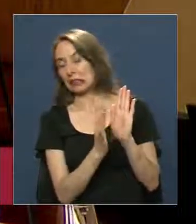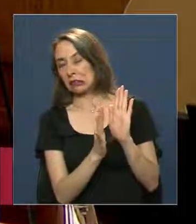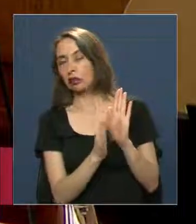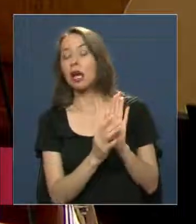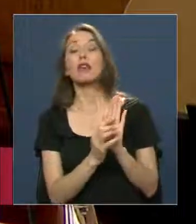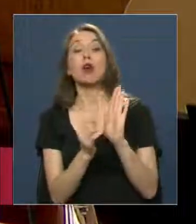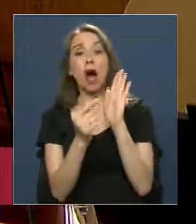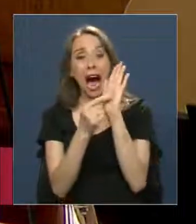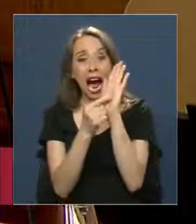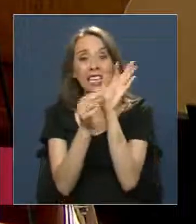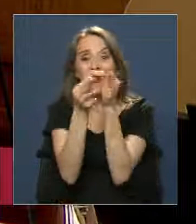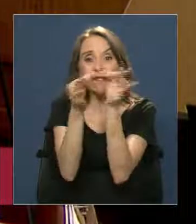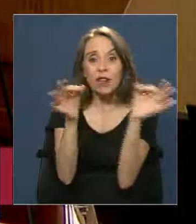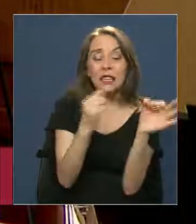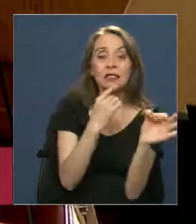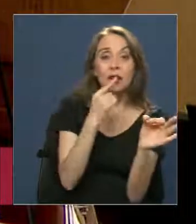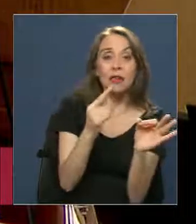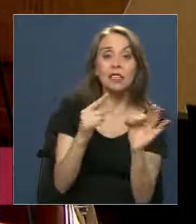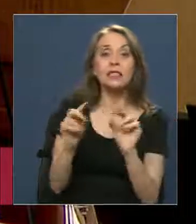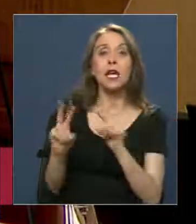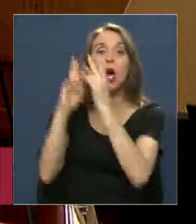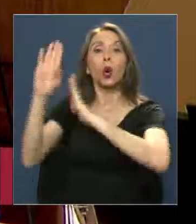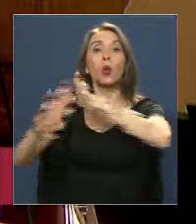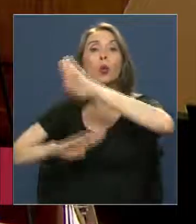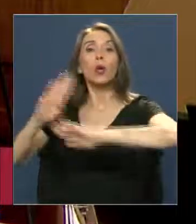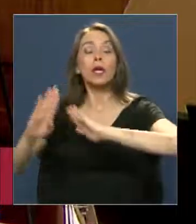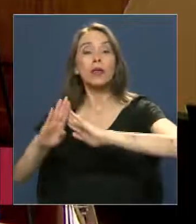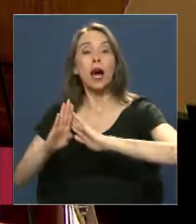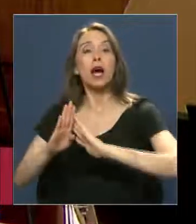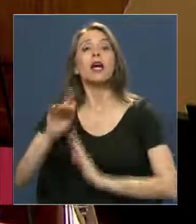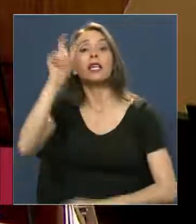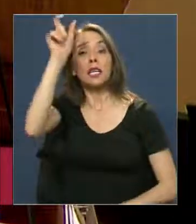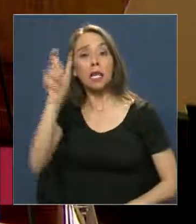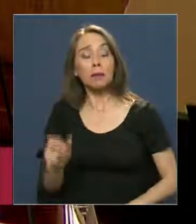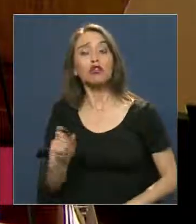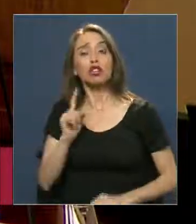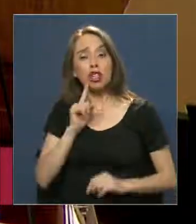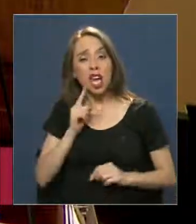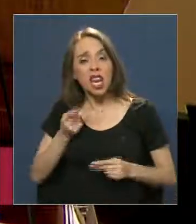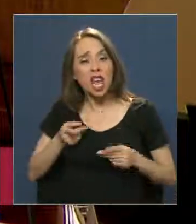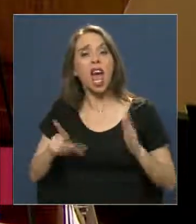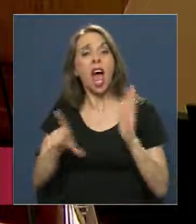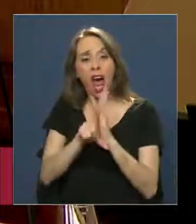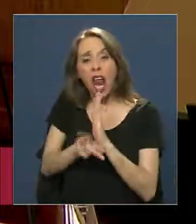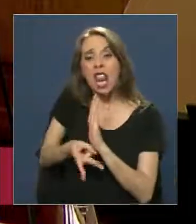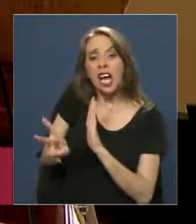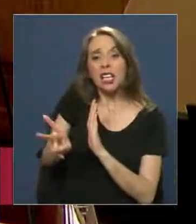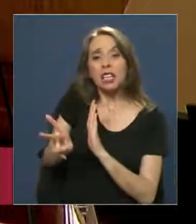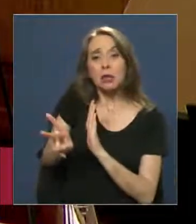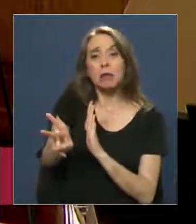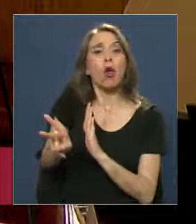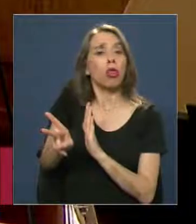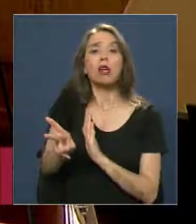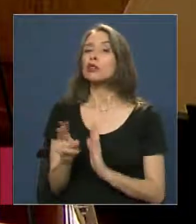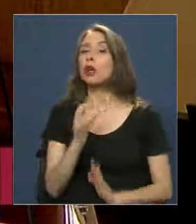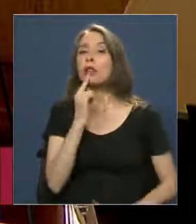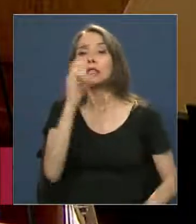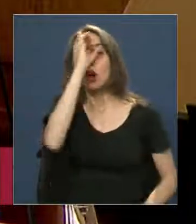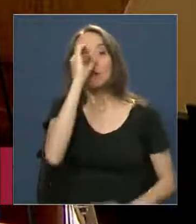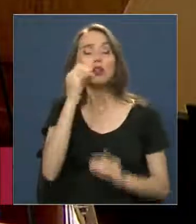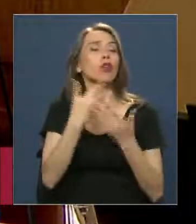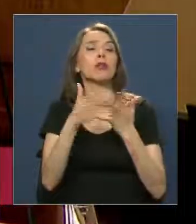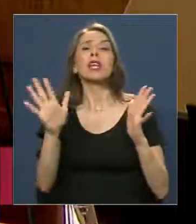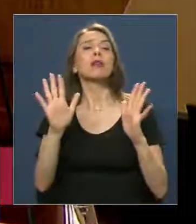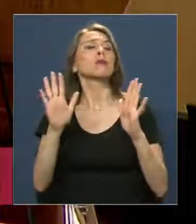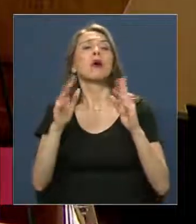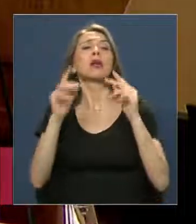expresa referencia a la salvaguarda del legítimo derecho a expresar opinión de toda naturaleza, como corresponde